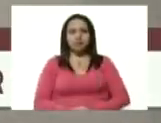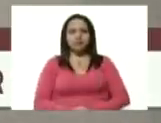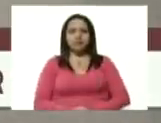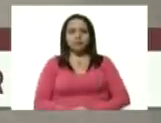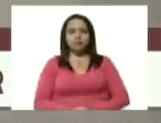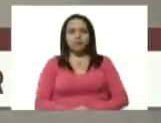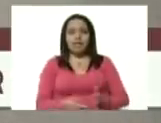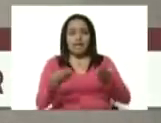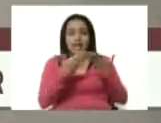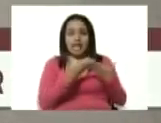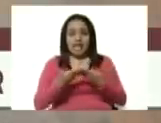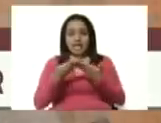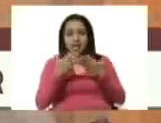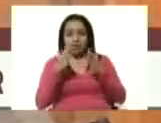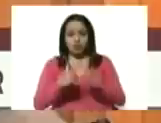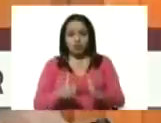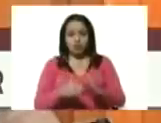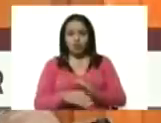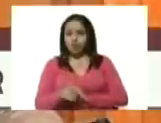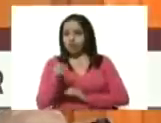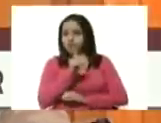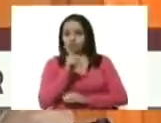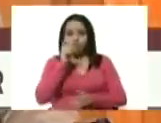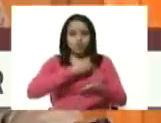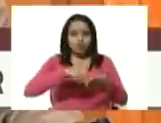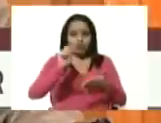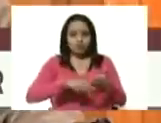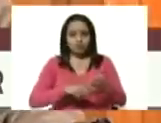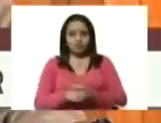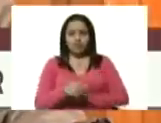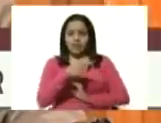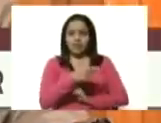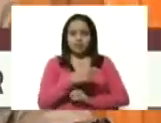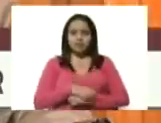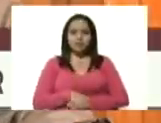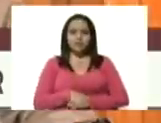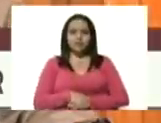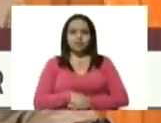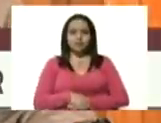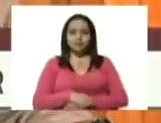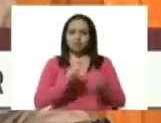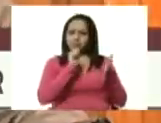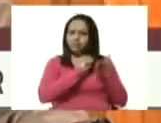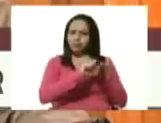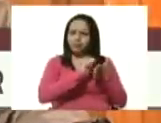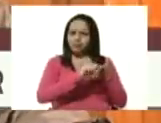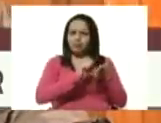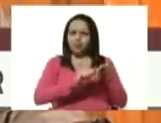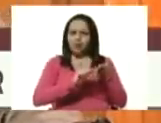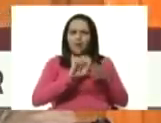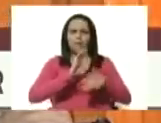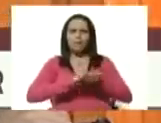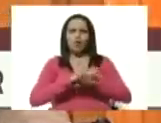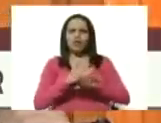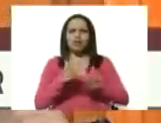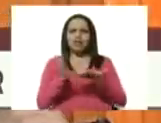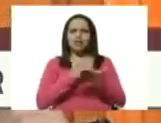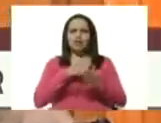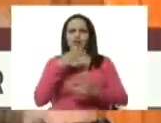El estudio introductorio tampoco lo firmó, ese ensayo de por qué ese libro lo realizó